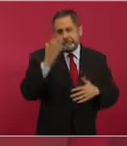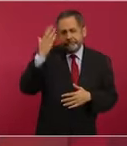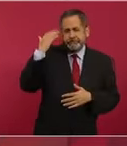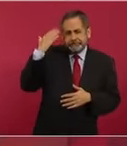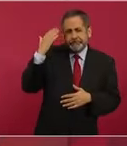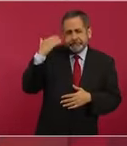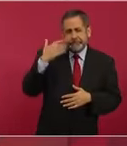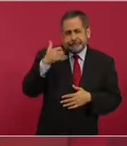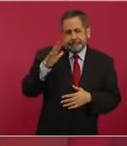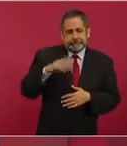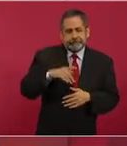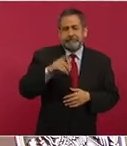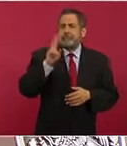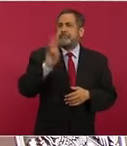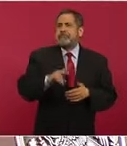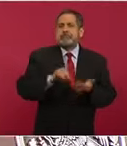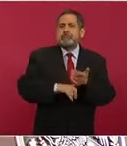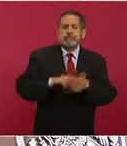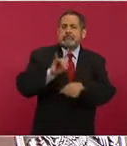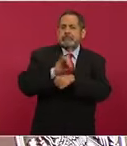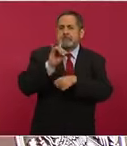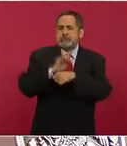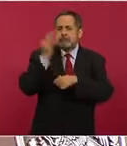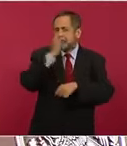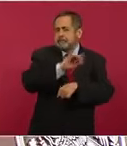Era un gobierno faccioso.